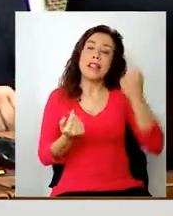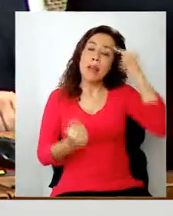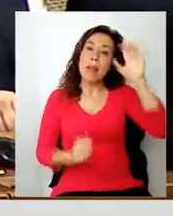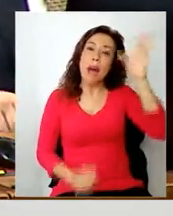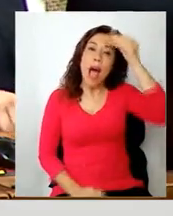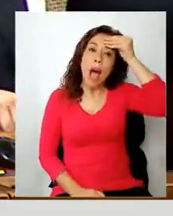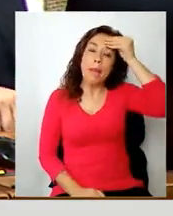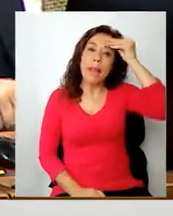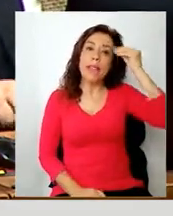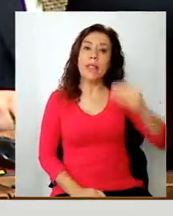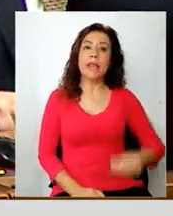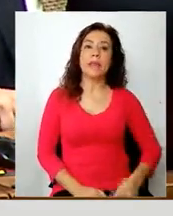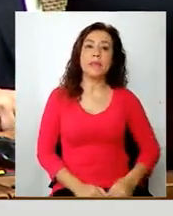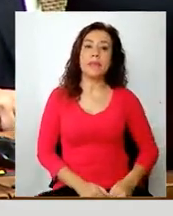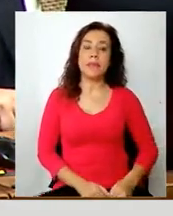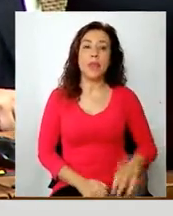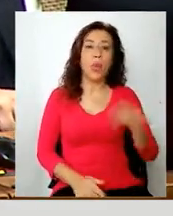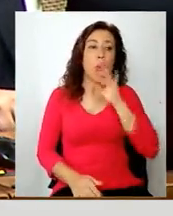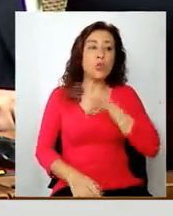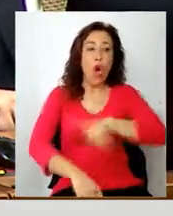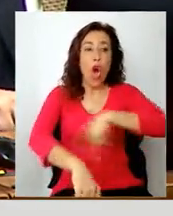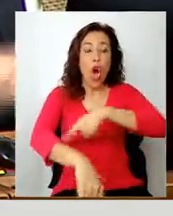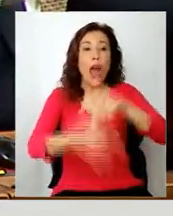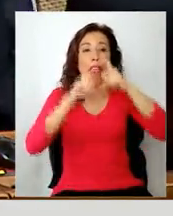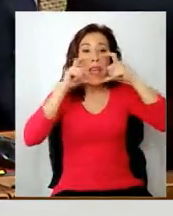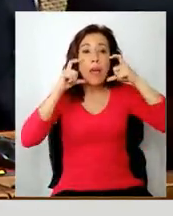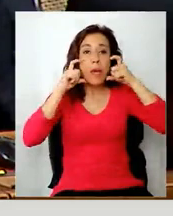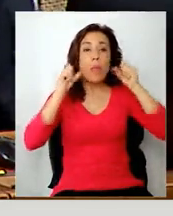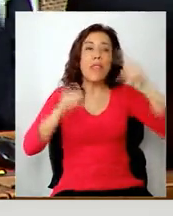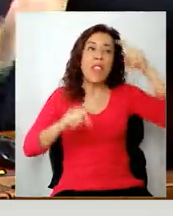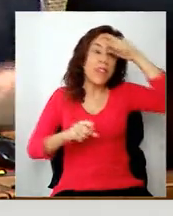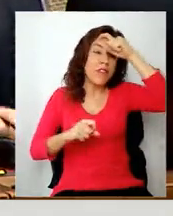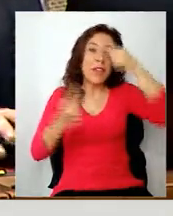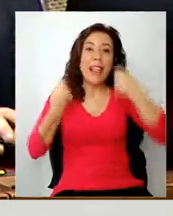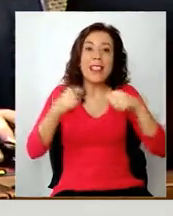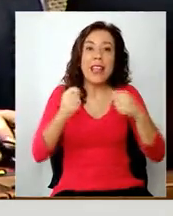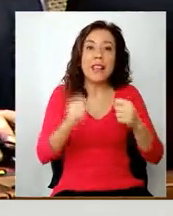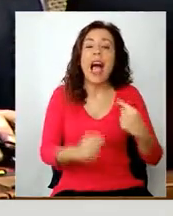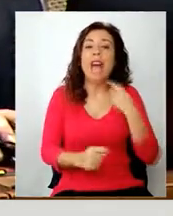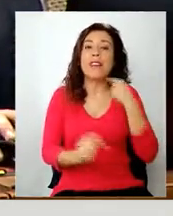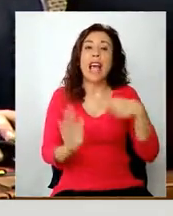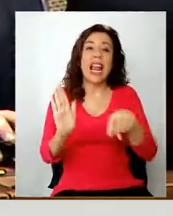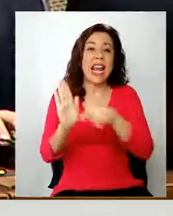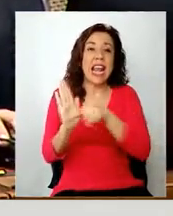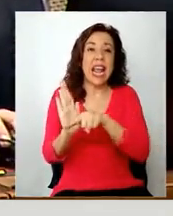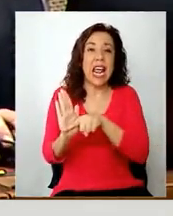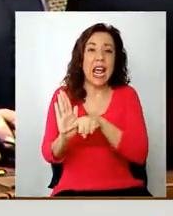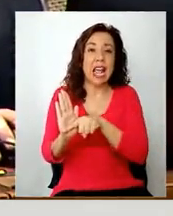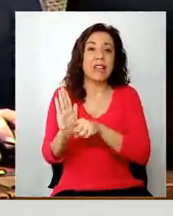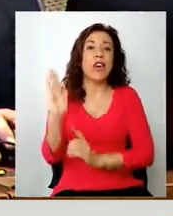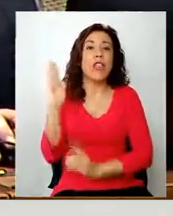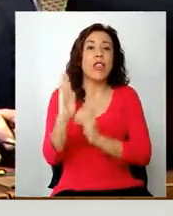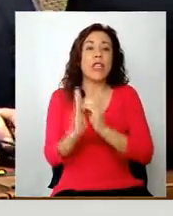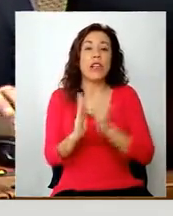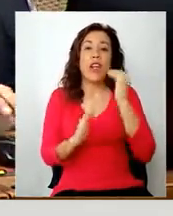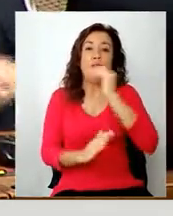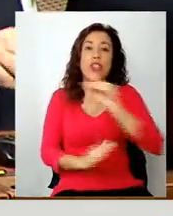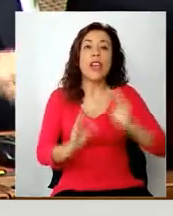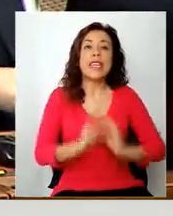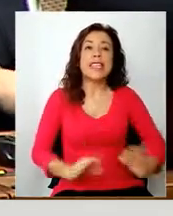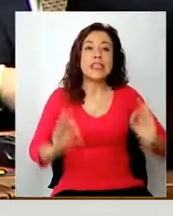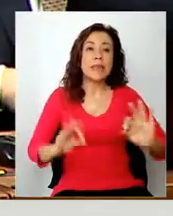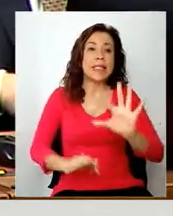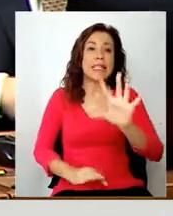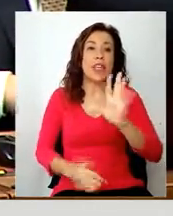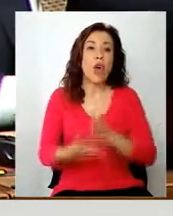el uso prolongado de mascarillas puede dificultar estos tratamientos y afectar negativamente el desarrollo de los niños especialmente entre los cinco y los 10